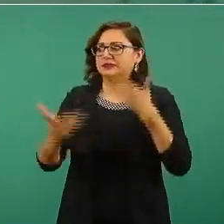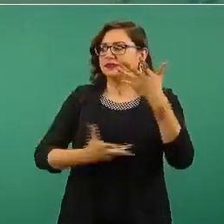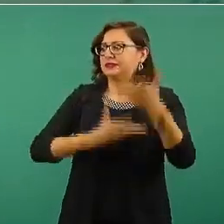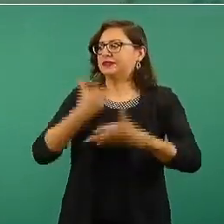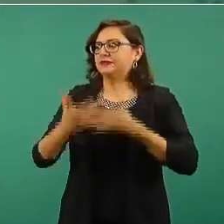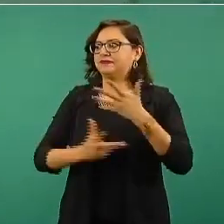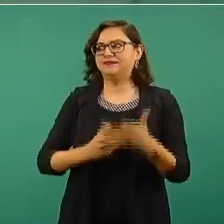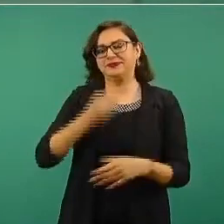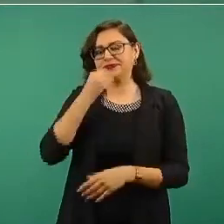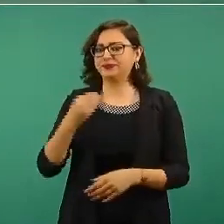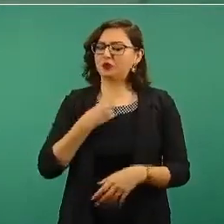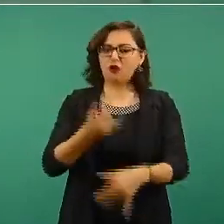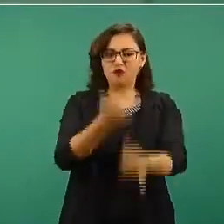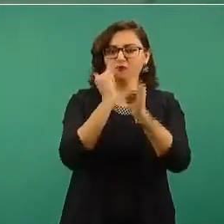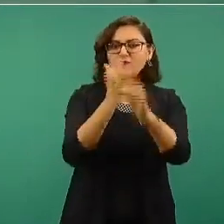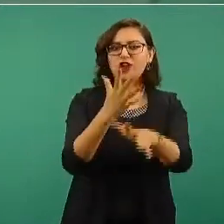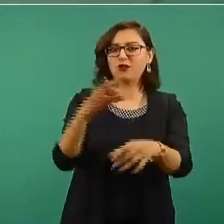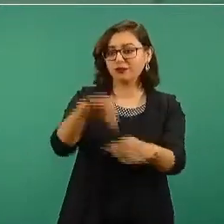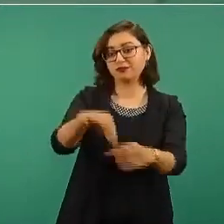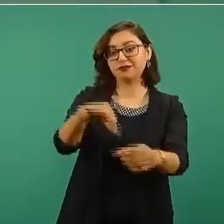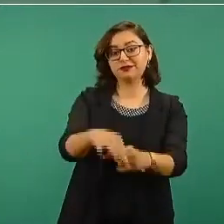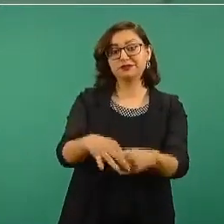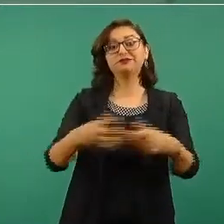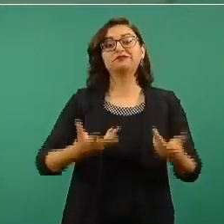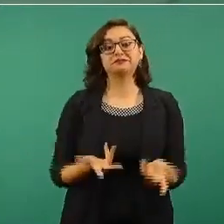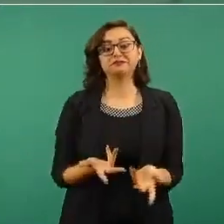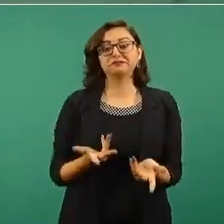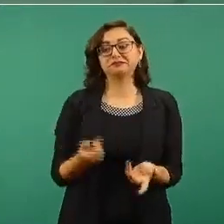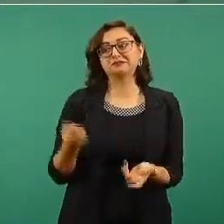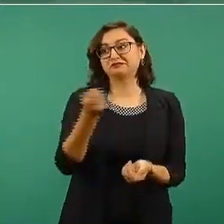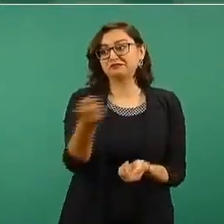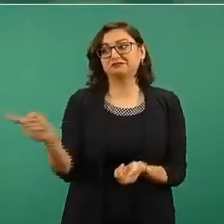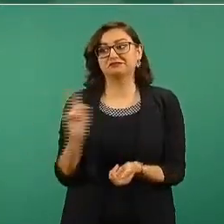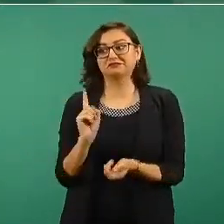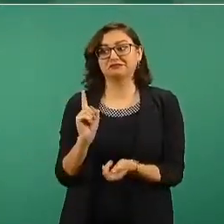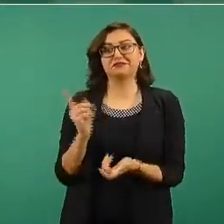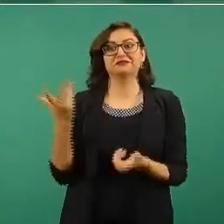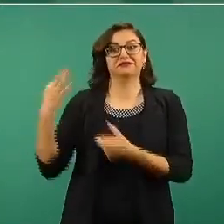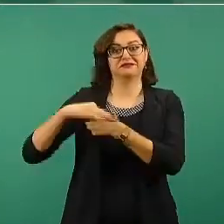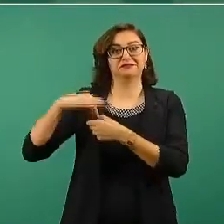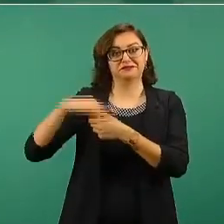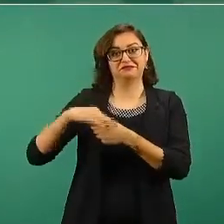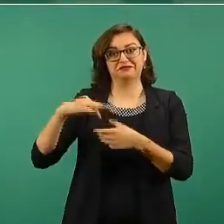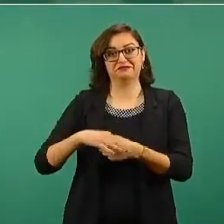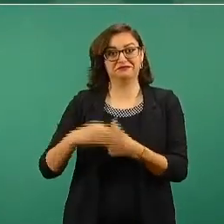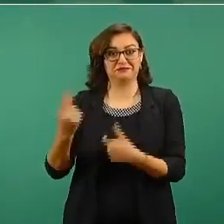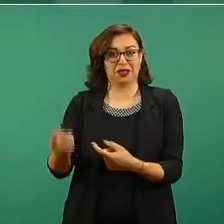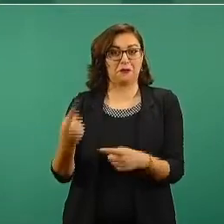que yo era un peligro para México. Sí, algunos